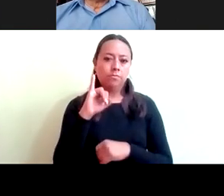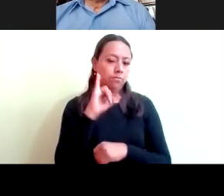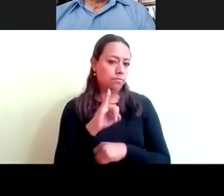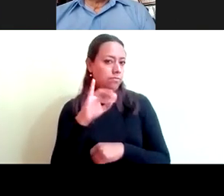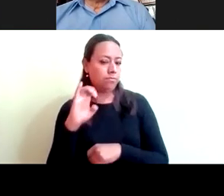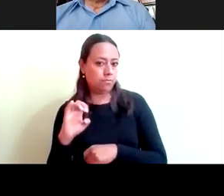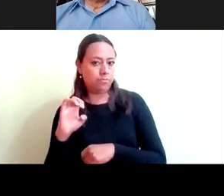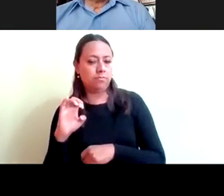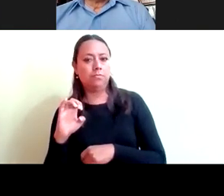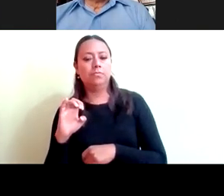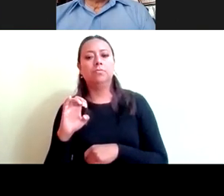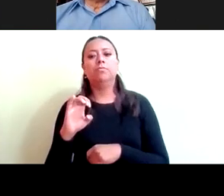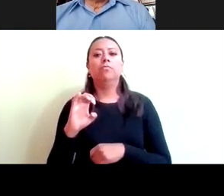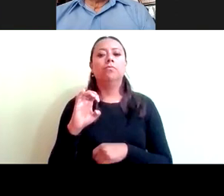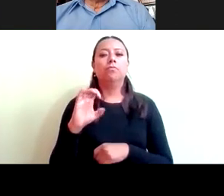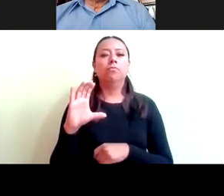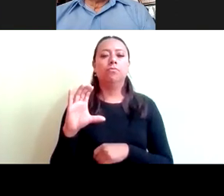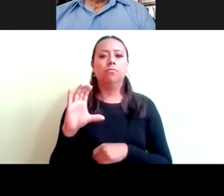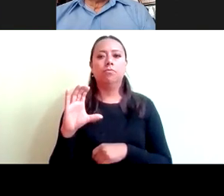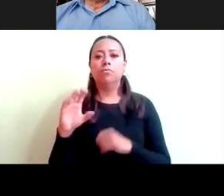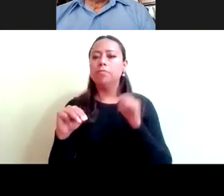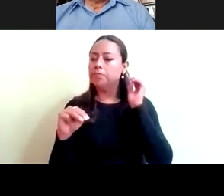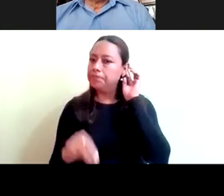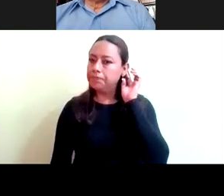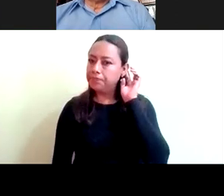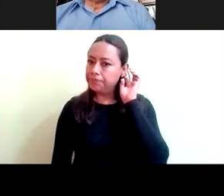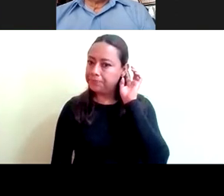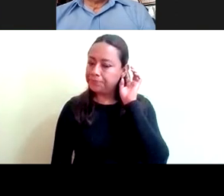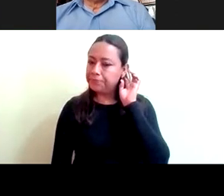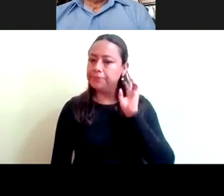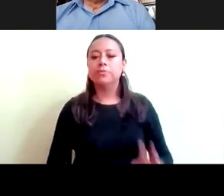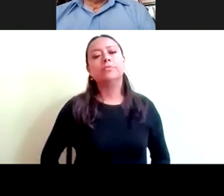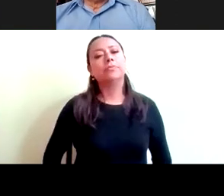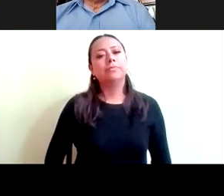creo que con esto que estoy argumentando,